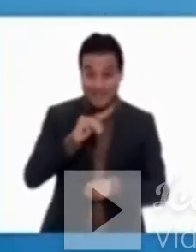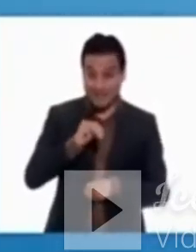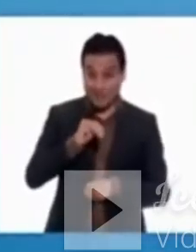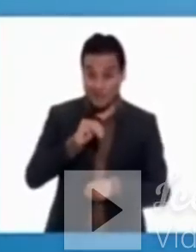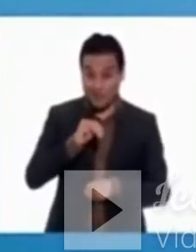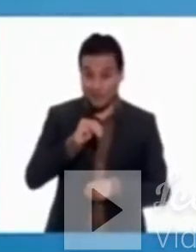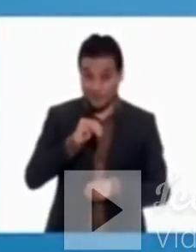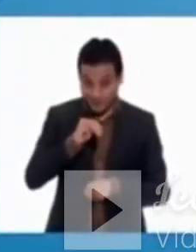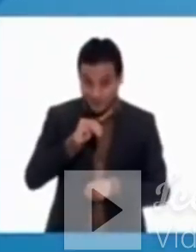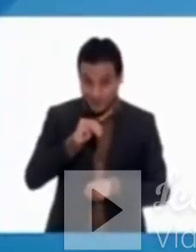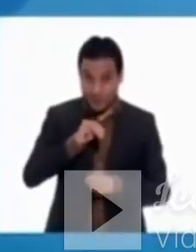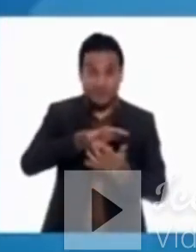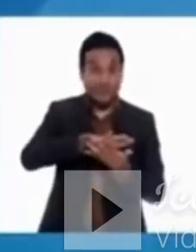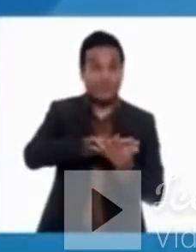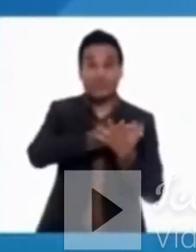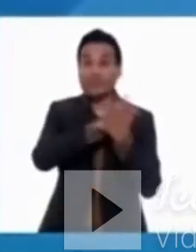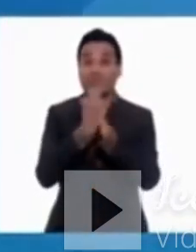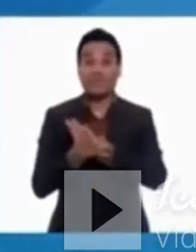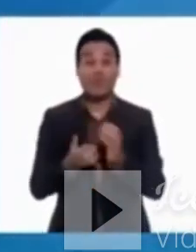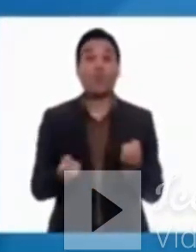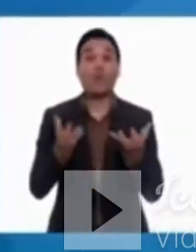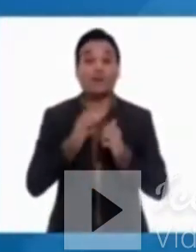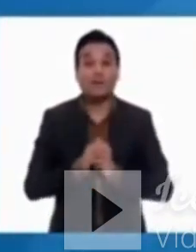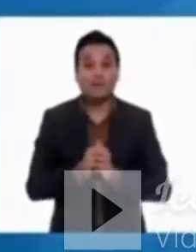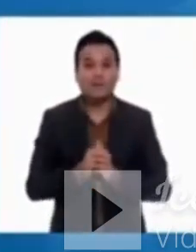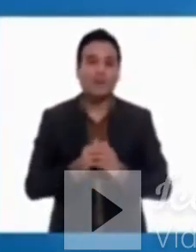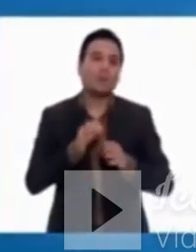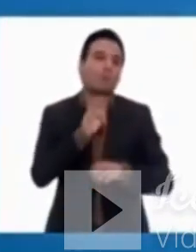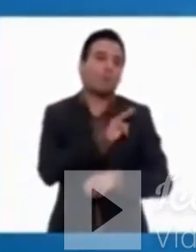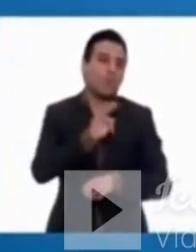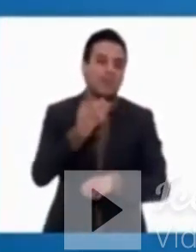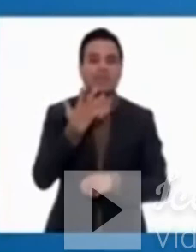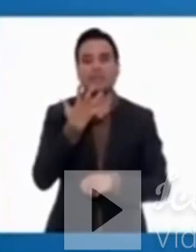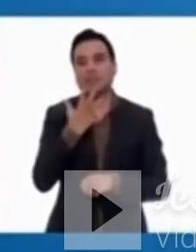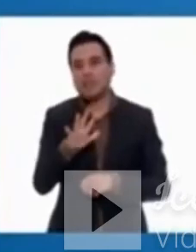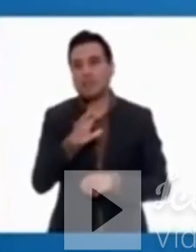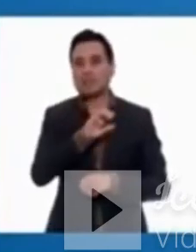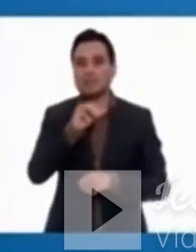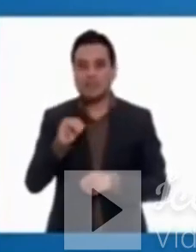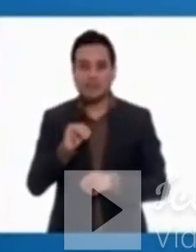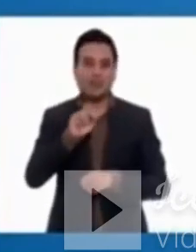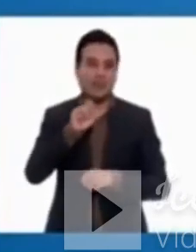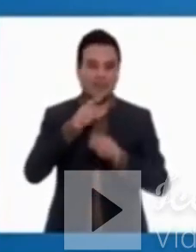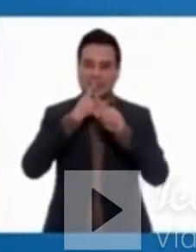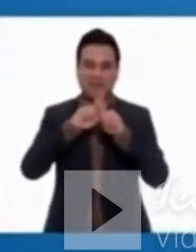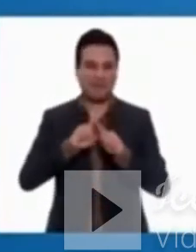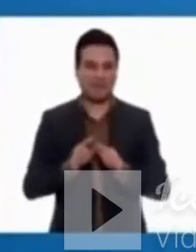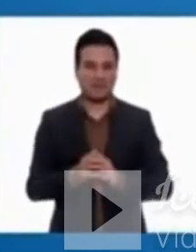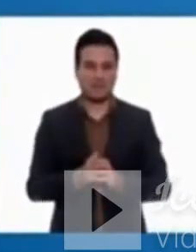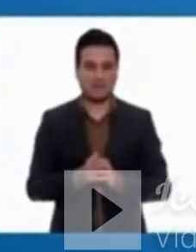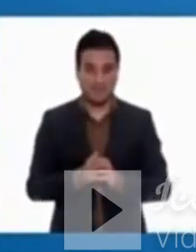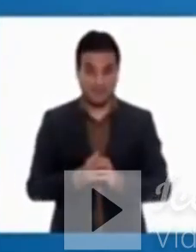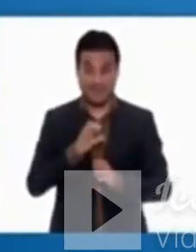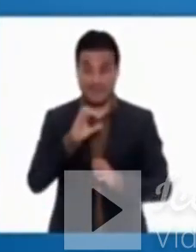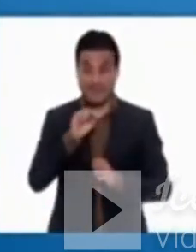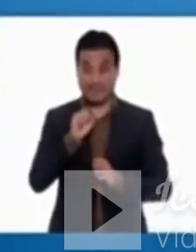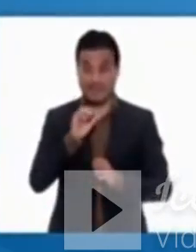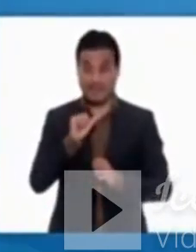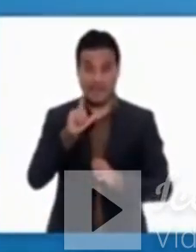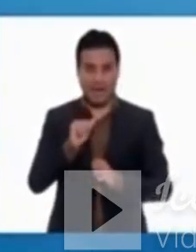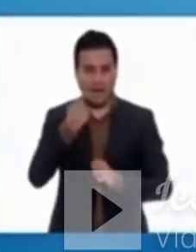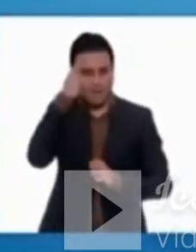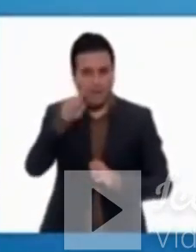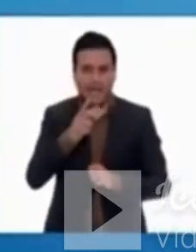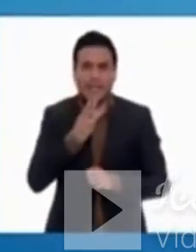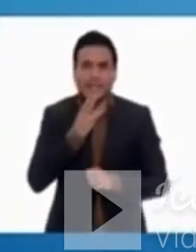mapa equivale a tantos centímetros en la realidad. Las escalas se utilizan para representar en un